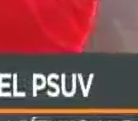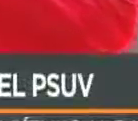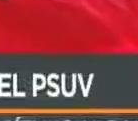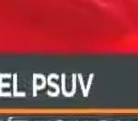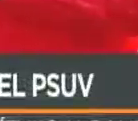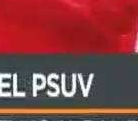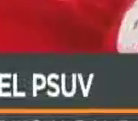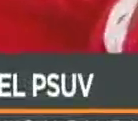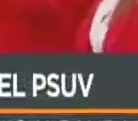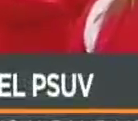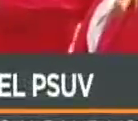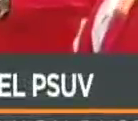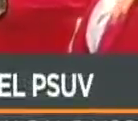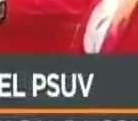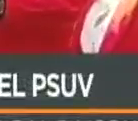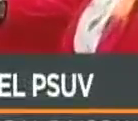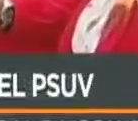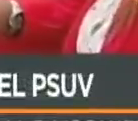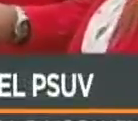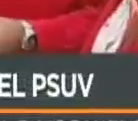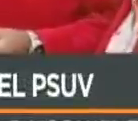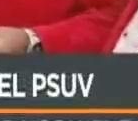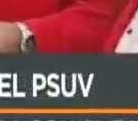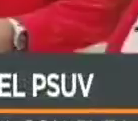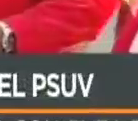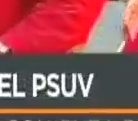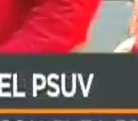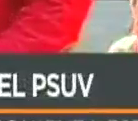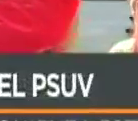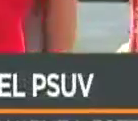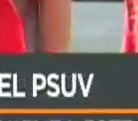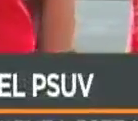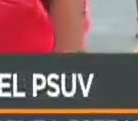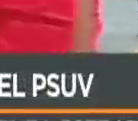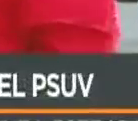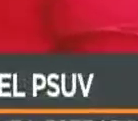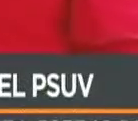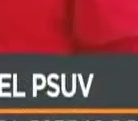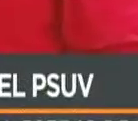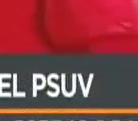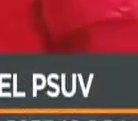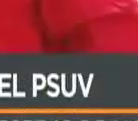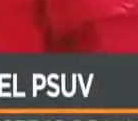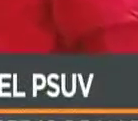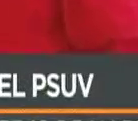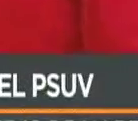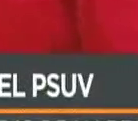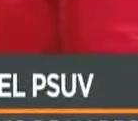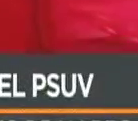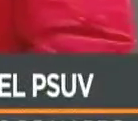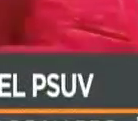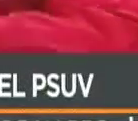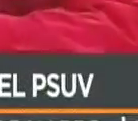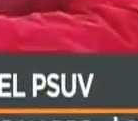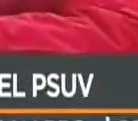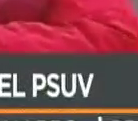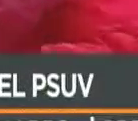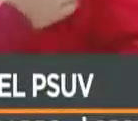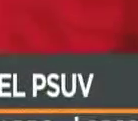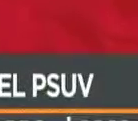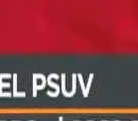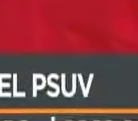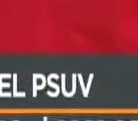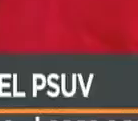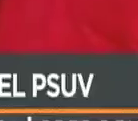del año 2018. Además, un día importante cuando en el año 2006, tal día como hoy, el comandante supremo y